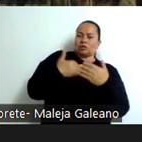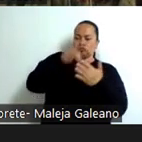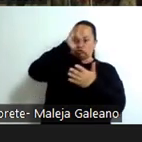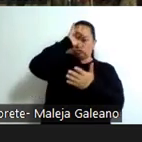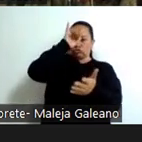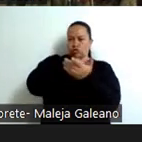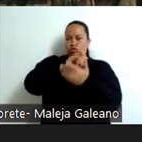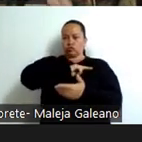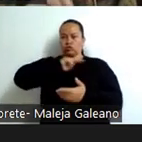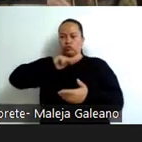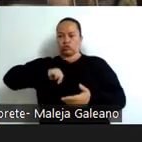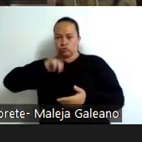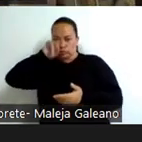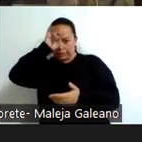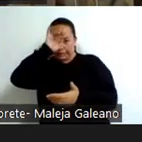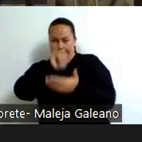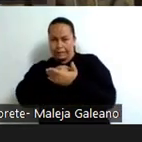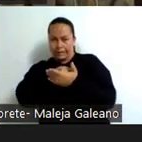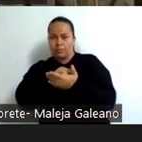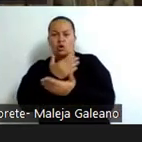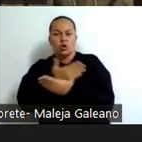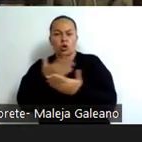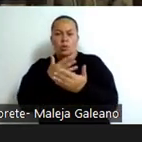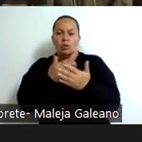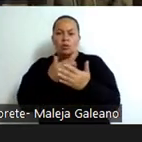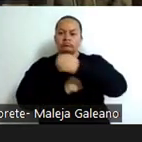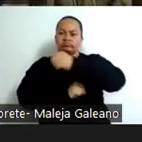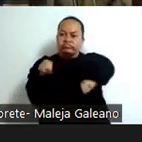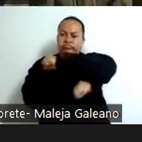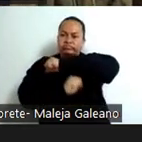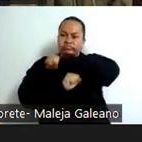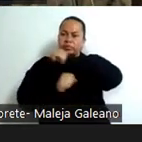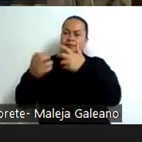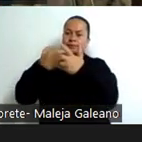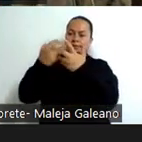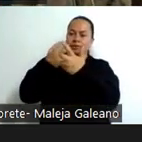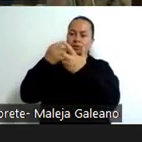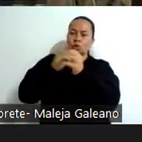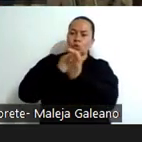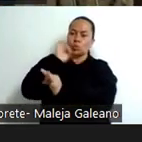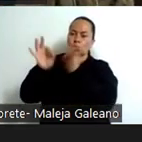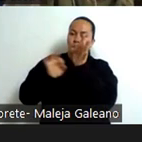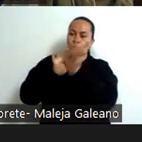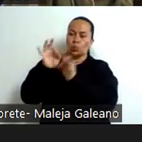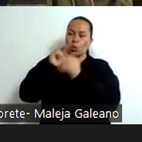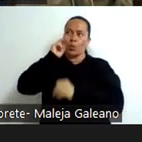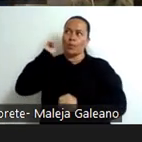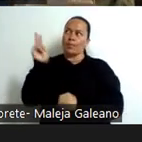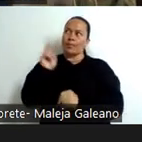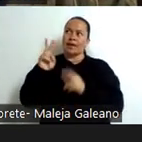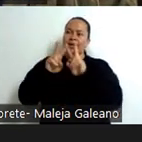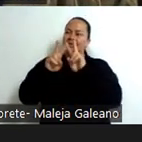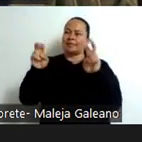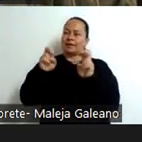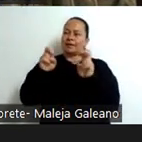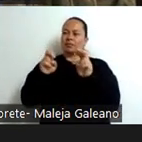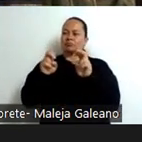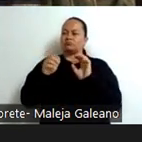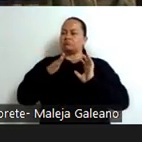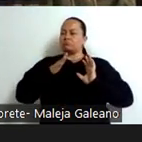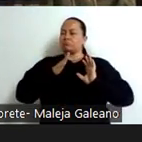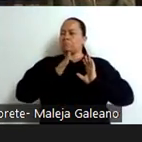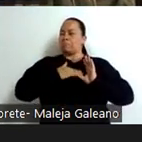corte a través de sus decisiones sostiene y mantiene un sistema en el que el cuidado es visto como un tema privado como un tema